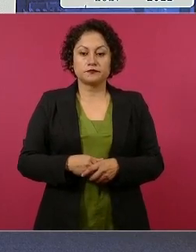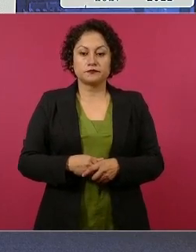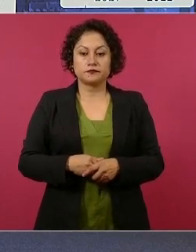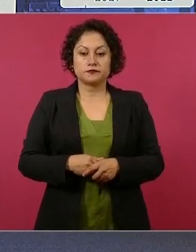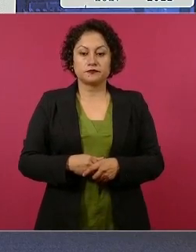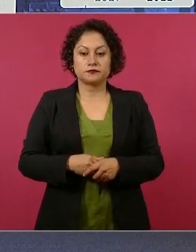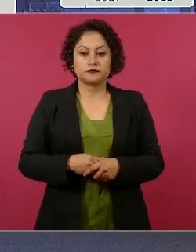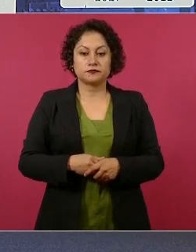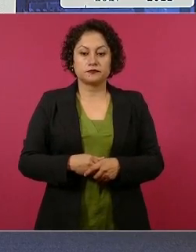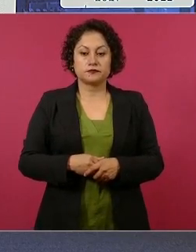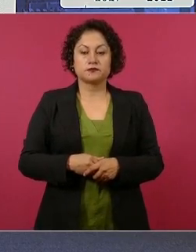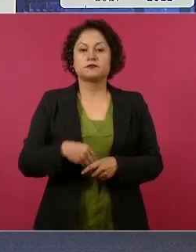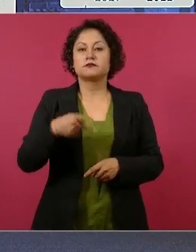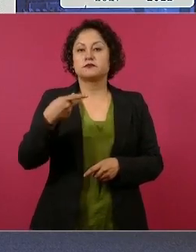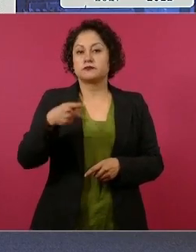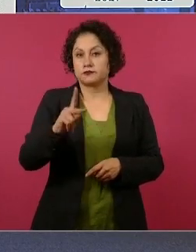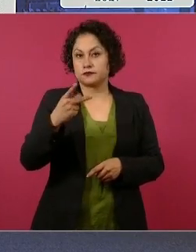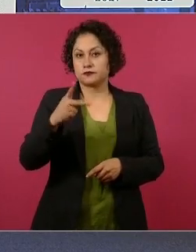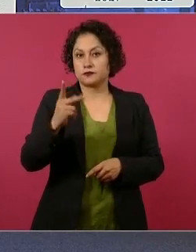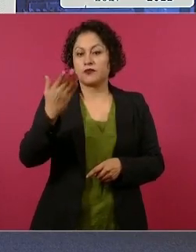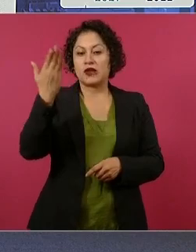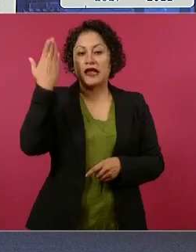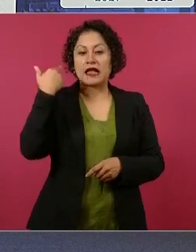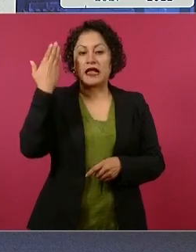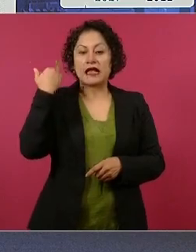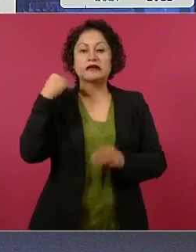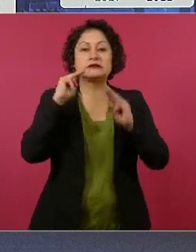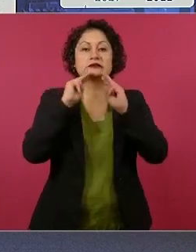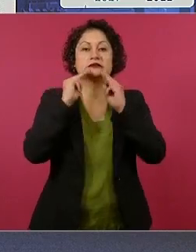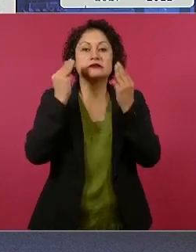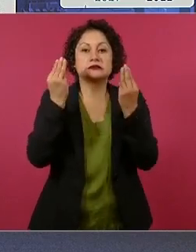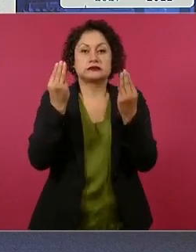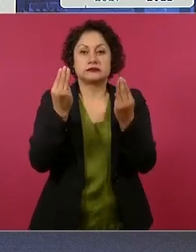lo de la delincuencia organizada, no estaba tan